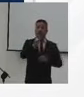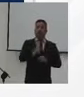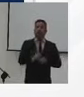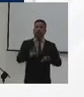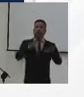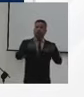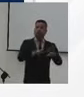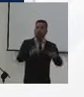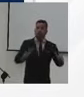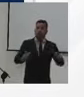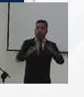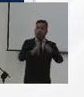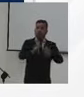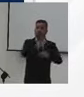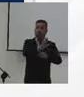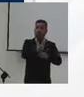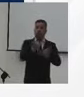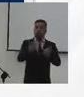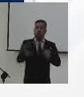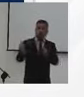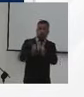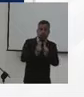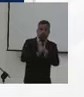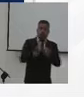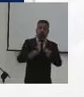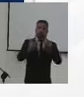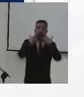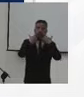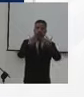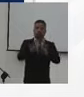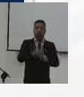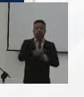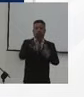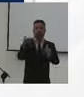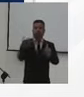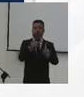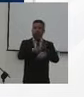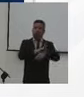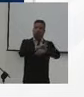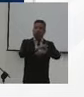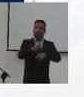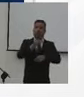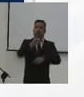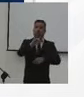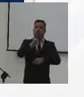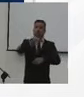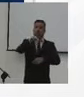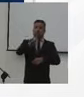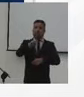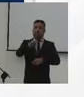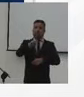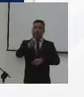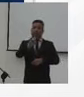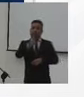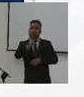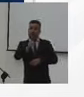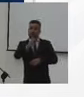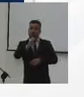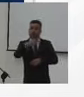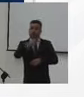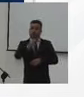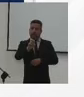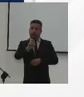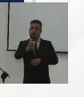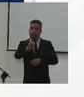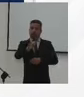y representantes a la Cámara que nos acompañan hoy. Y por supuesto, exaltar hoy al doctor Juan Diego Echavarría, presidente de la Comisión